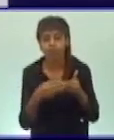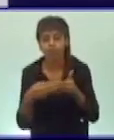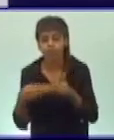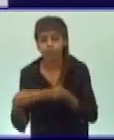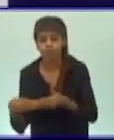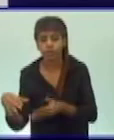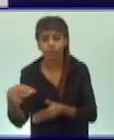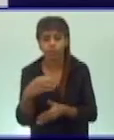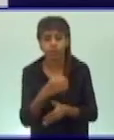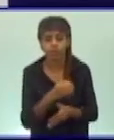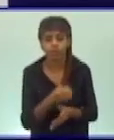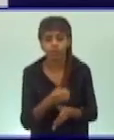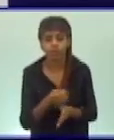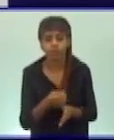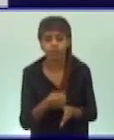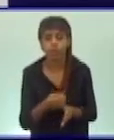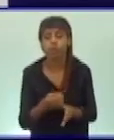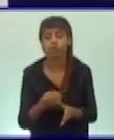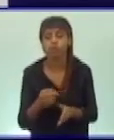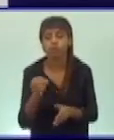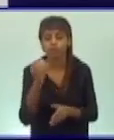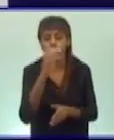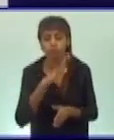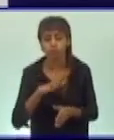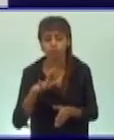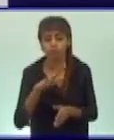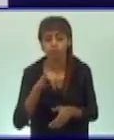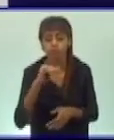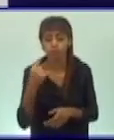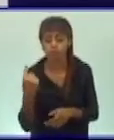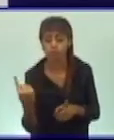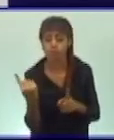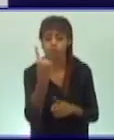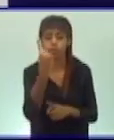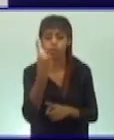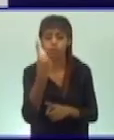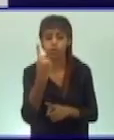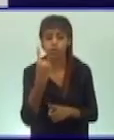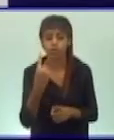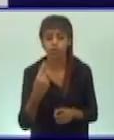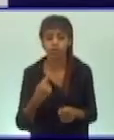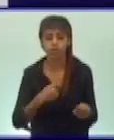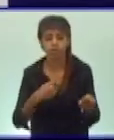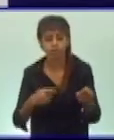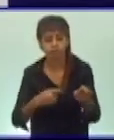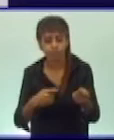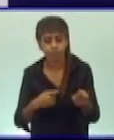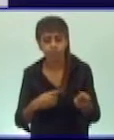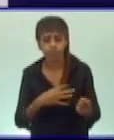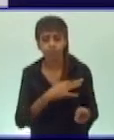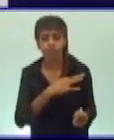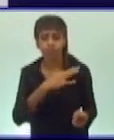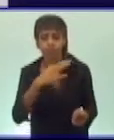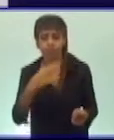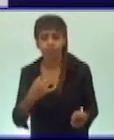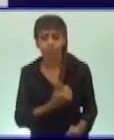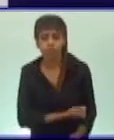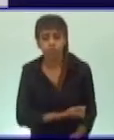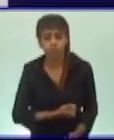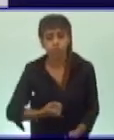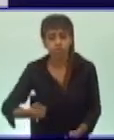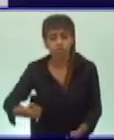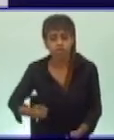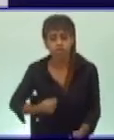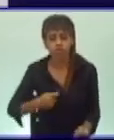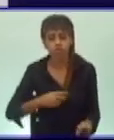todos los movimientos, los primeros en estar dispuestos para los sacrificios que